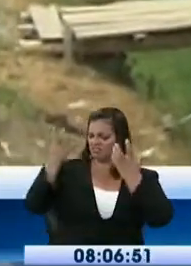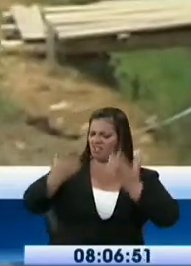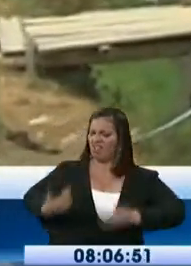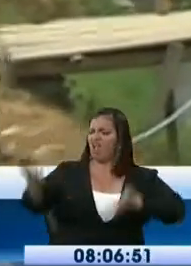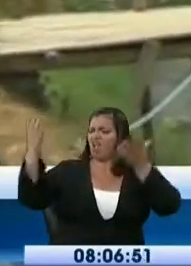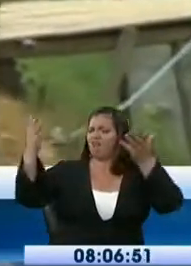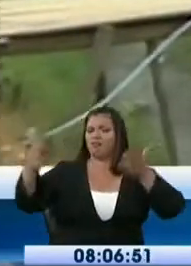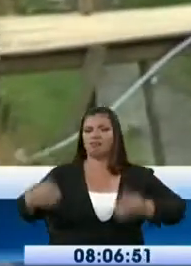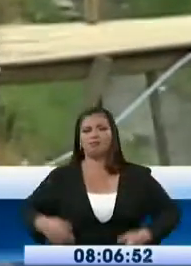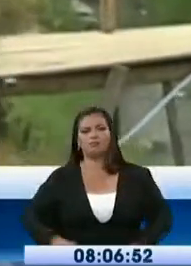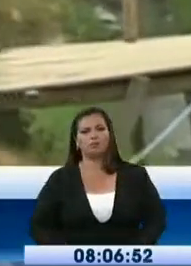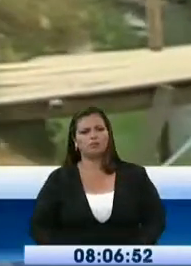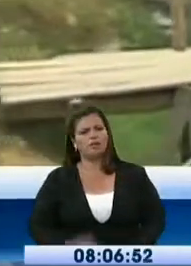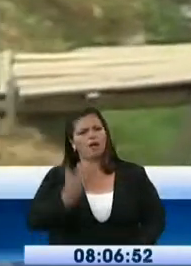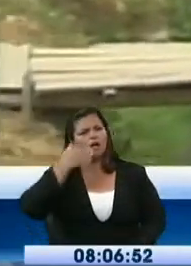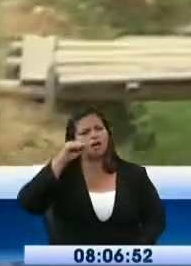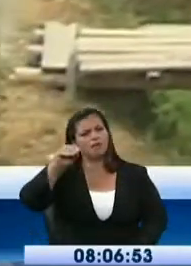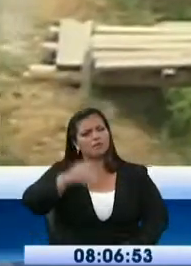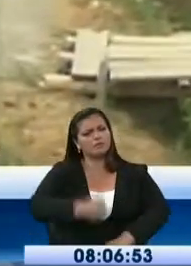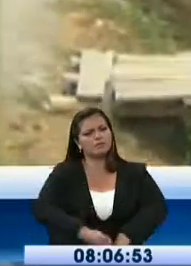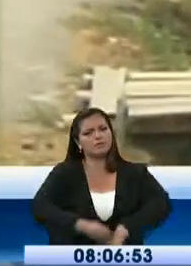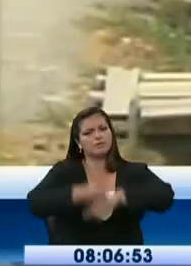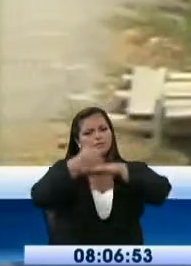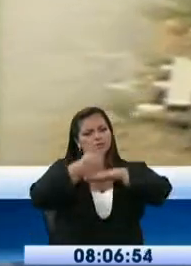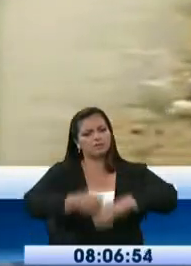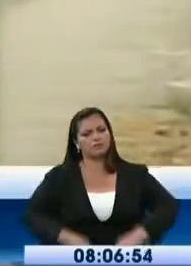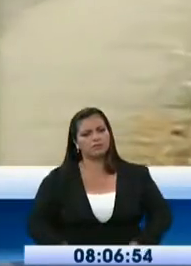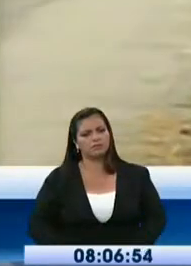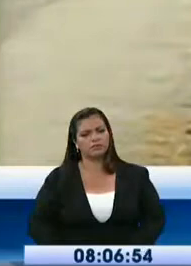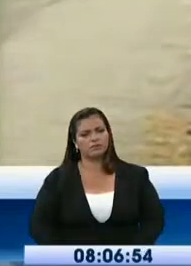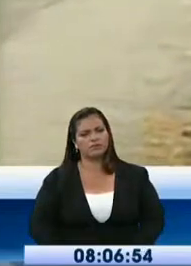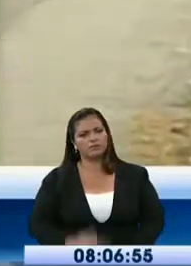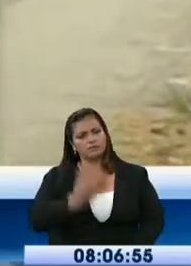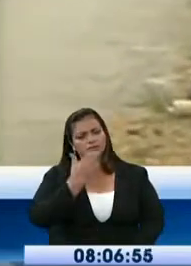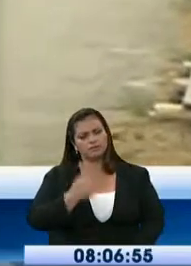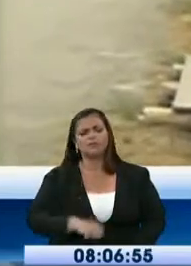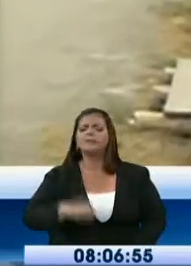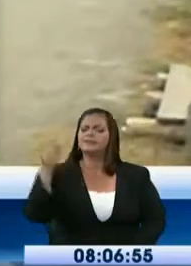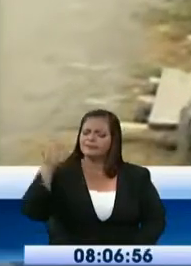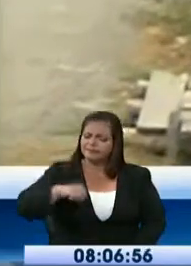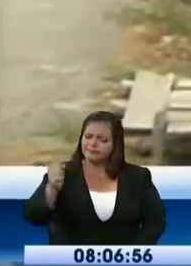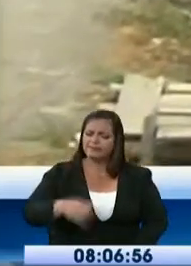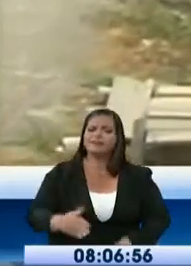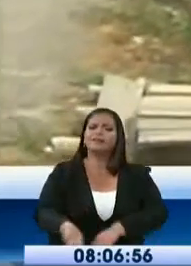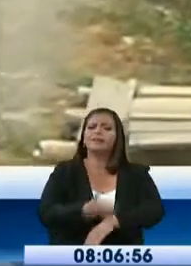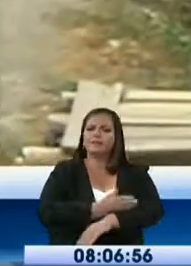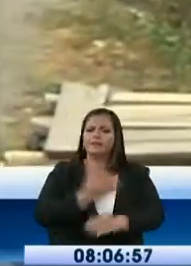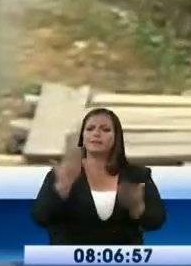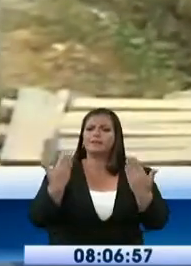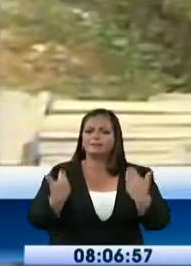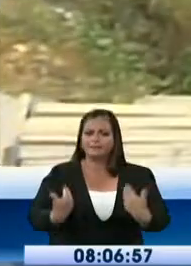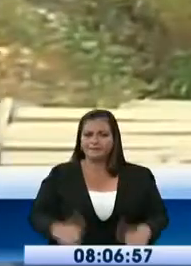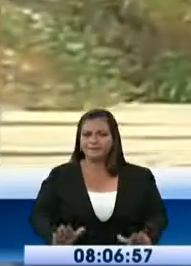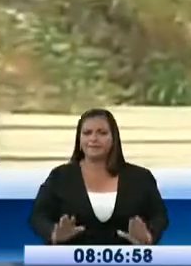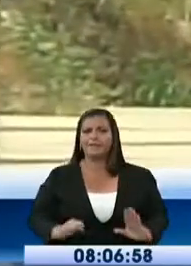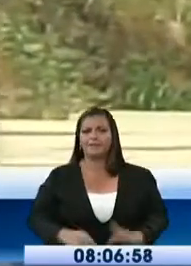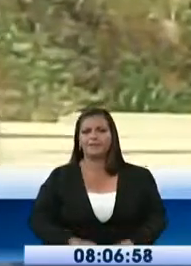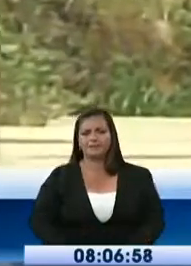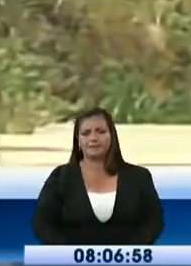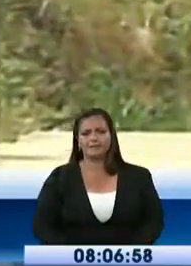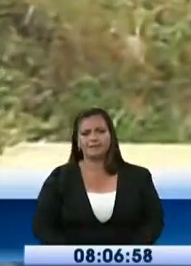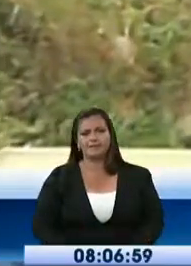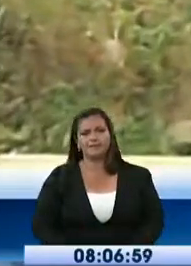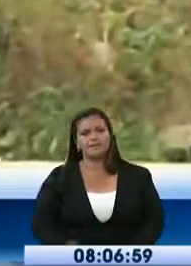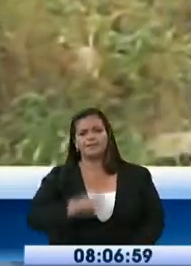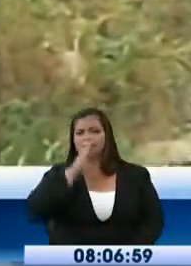autoridad? ¿Perdón? ¿No ha llamado alguna autoridad? Sí, ya aquí hubo un compañero aquí de estas cooperativas que siempre